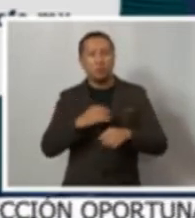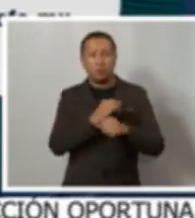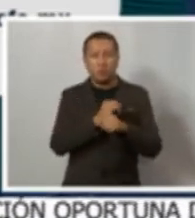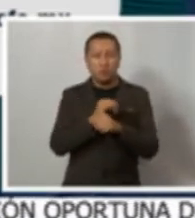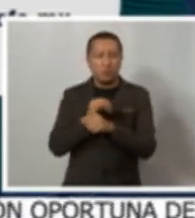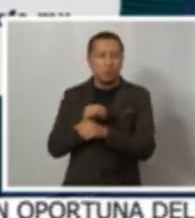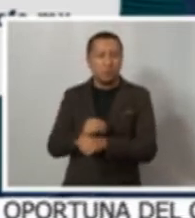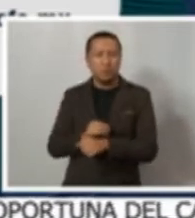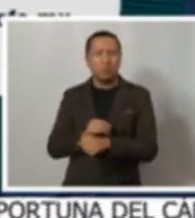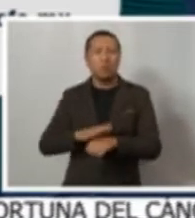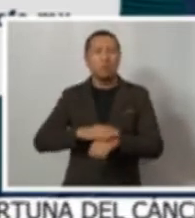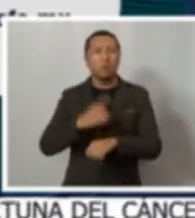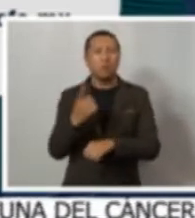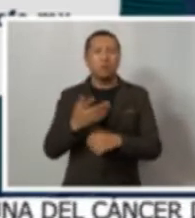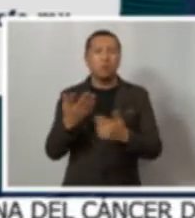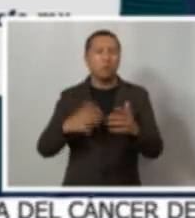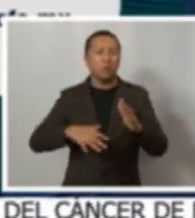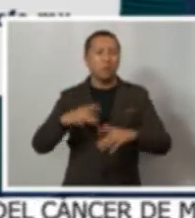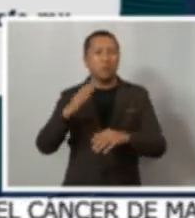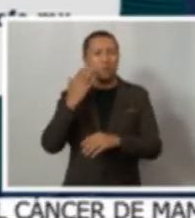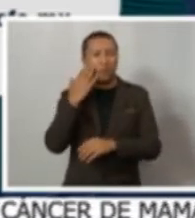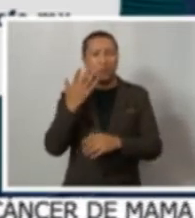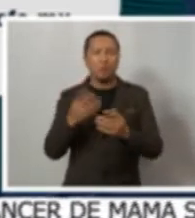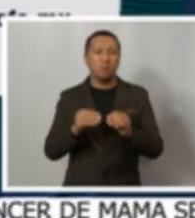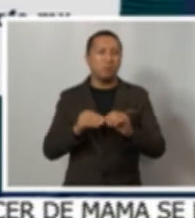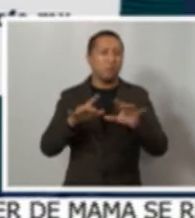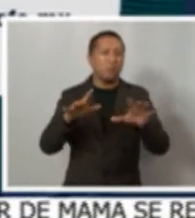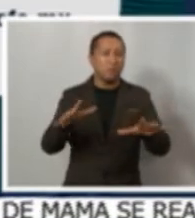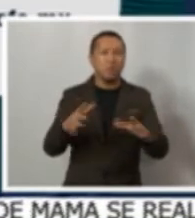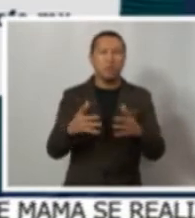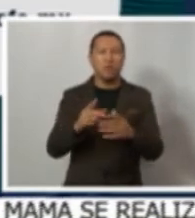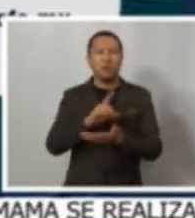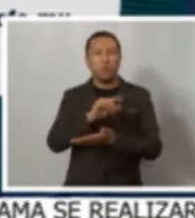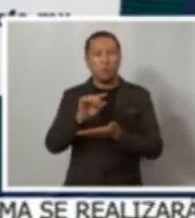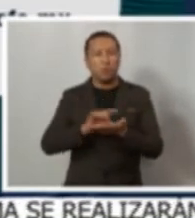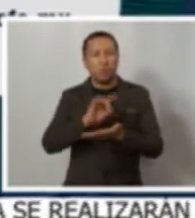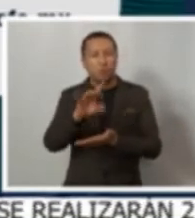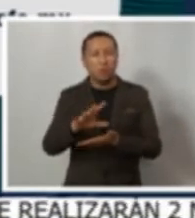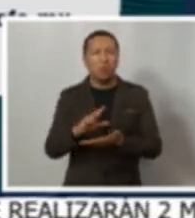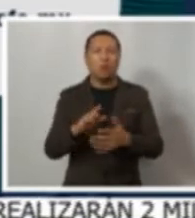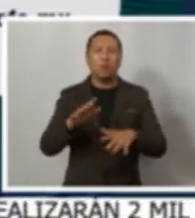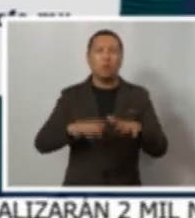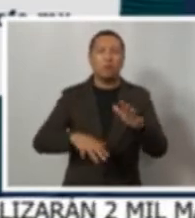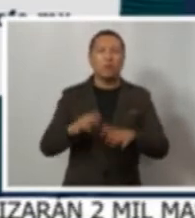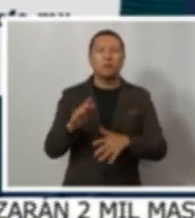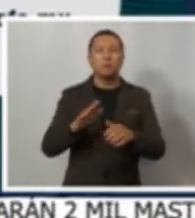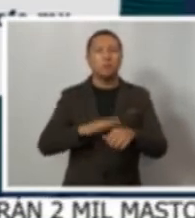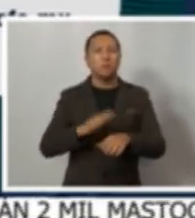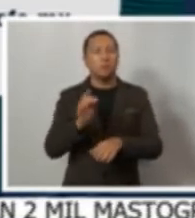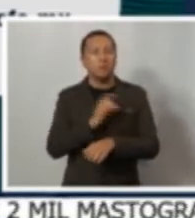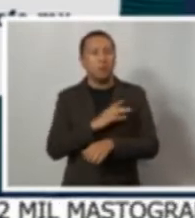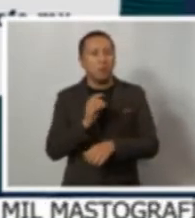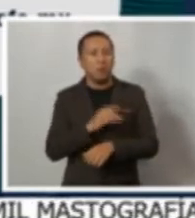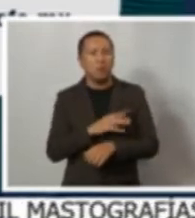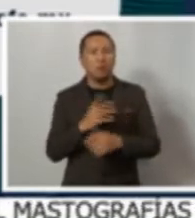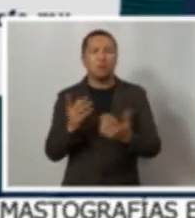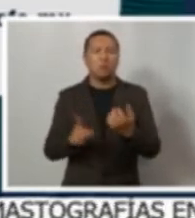que en redes sociales, le decía, esa desinformación que a veces se genera y genera más pánico, circuló